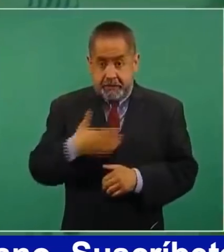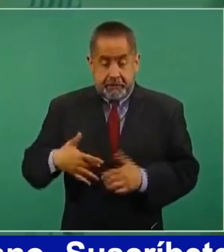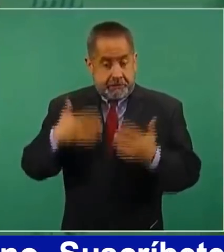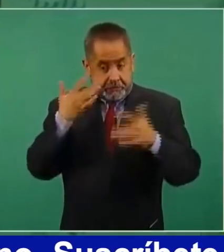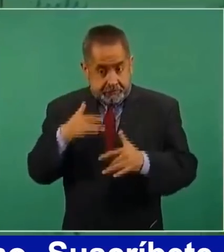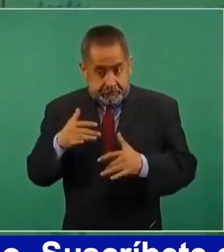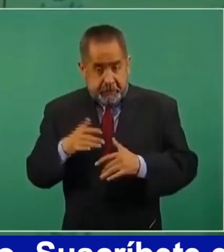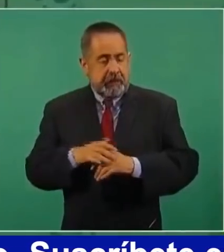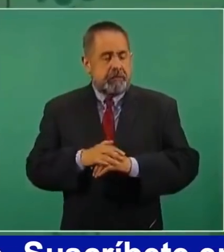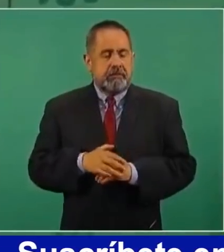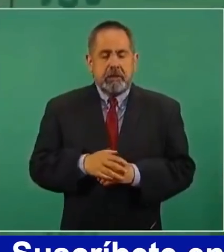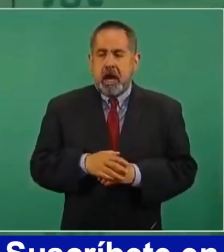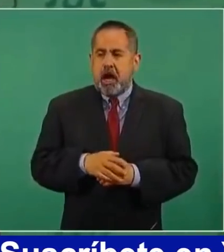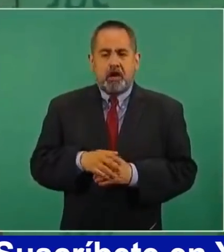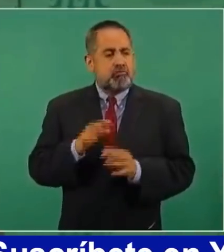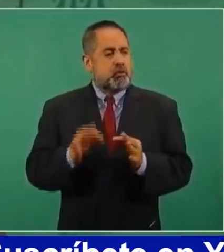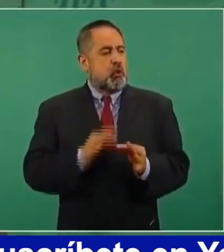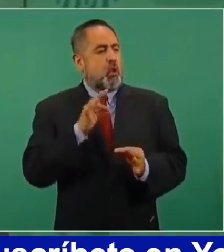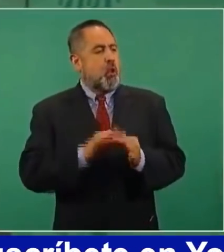buenos resultados,